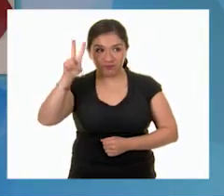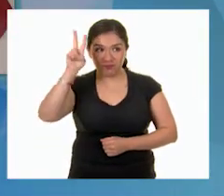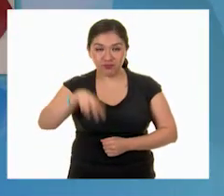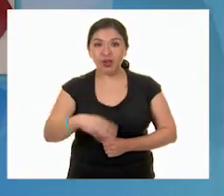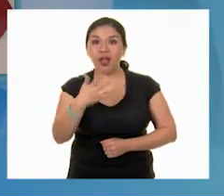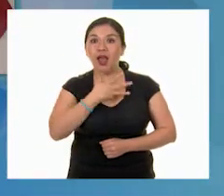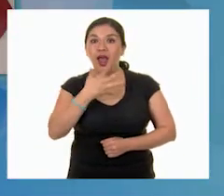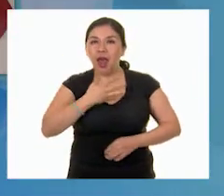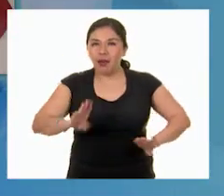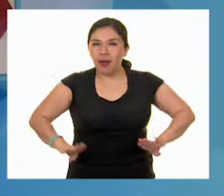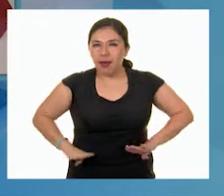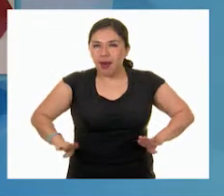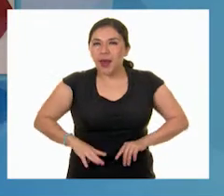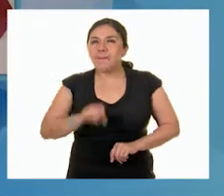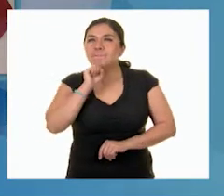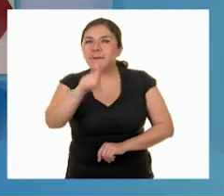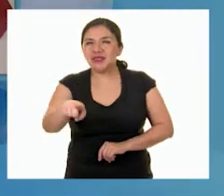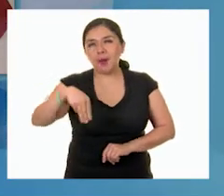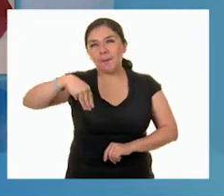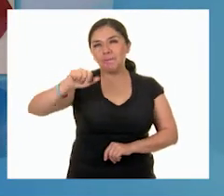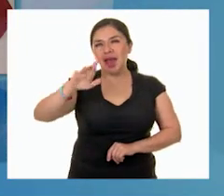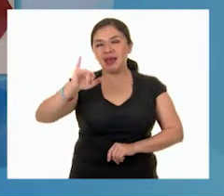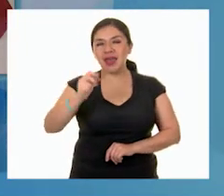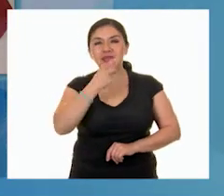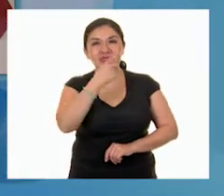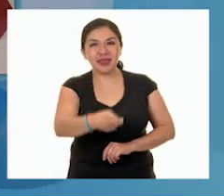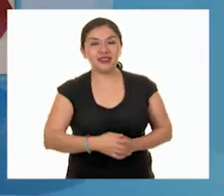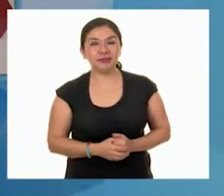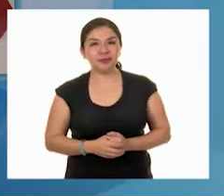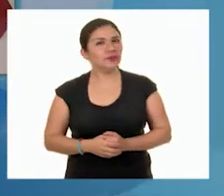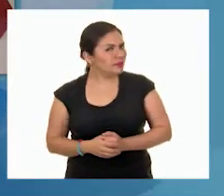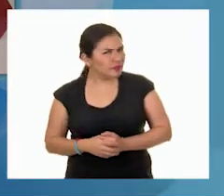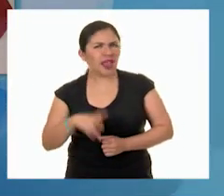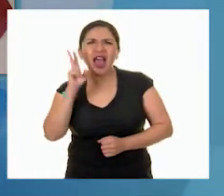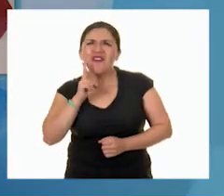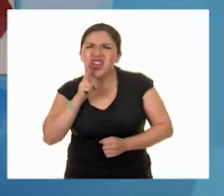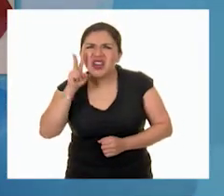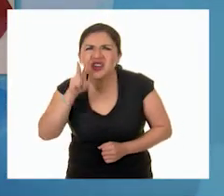las dimensiones que María nos indicó. A ver.